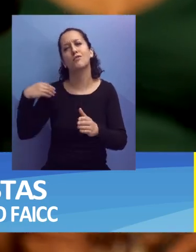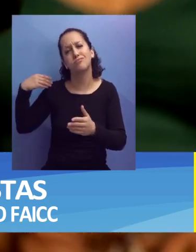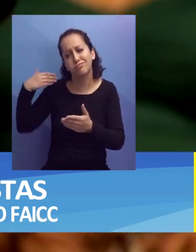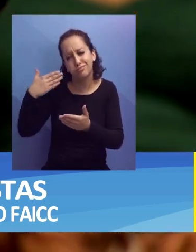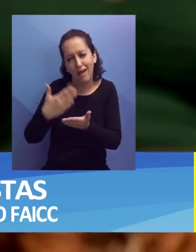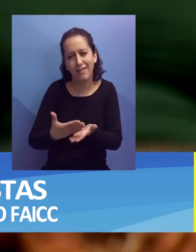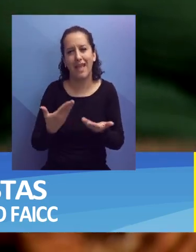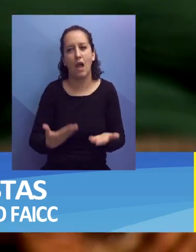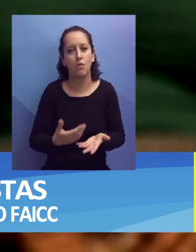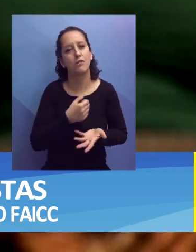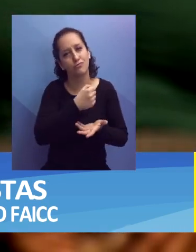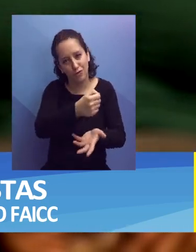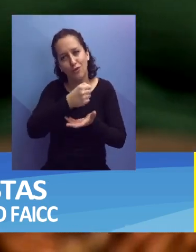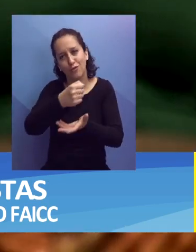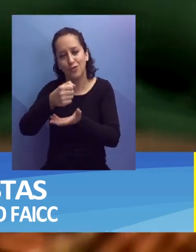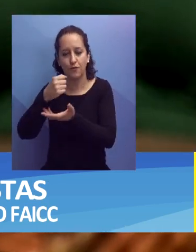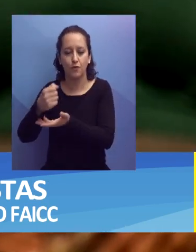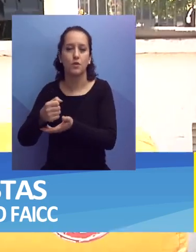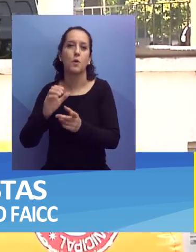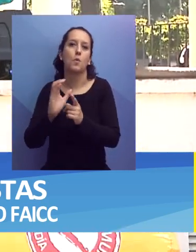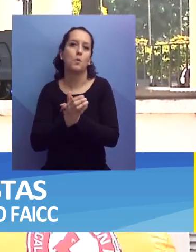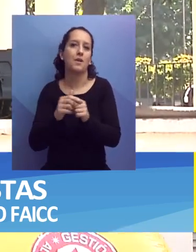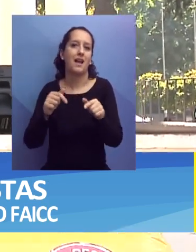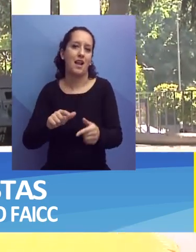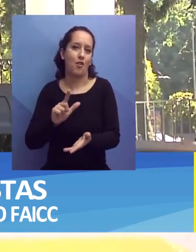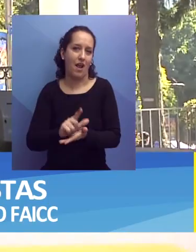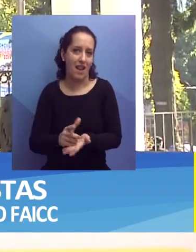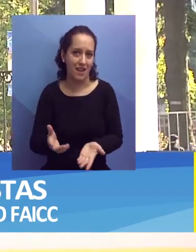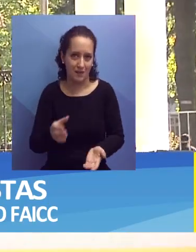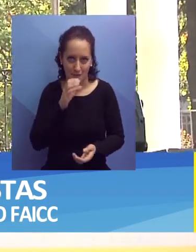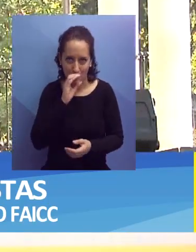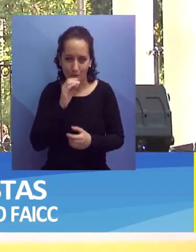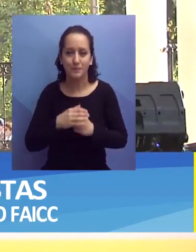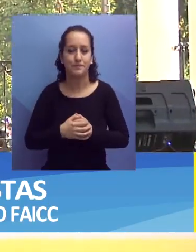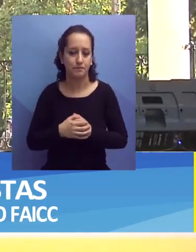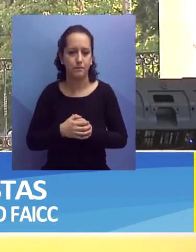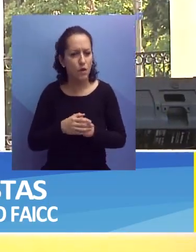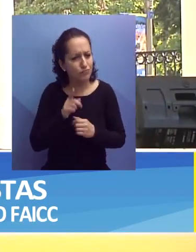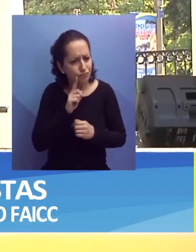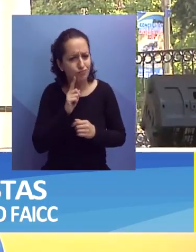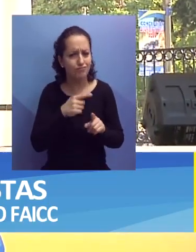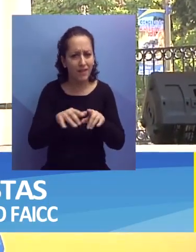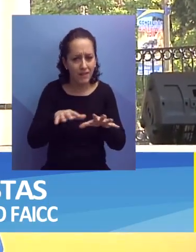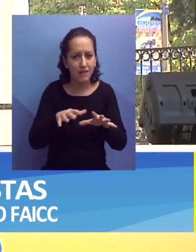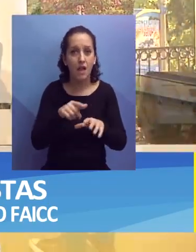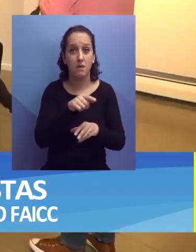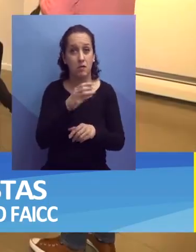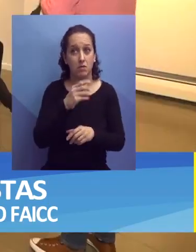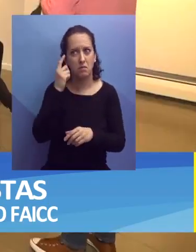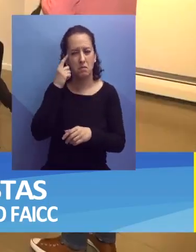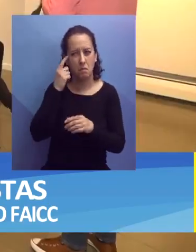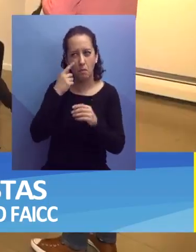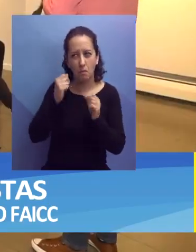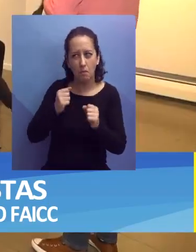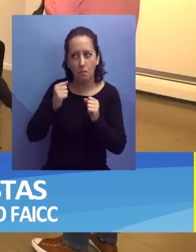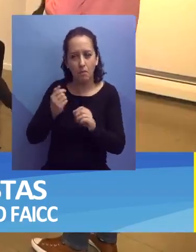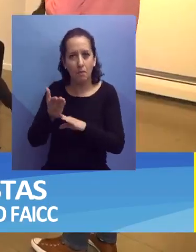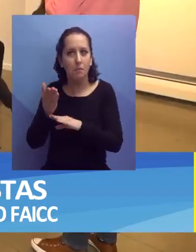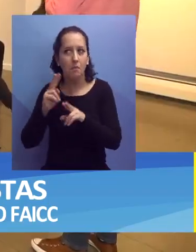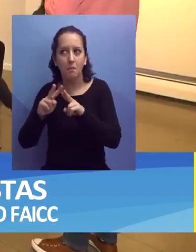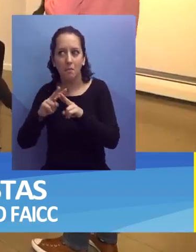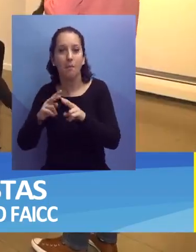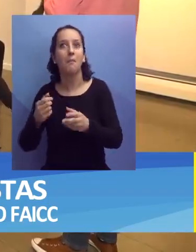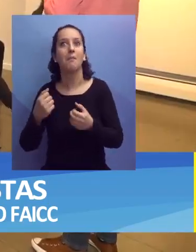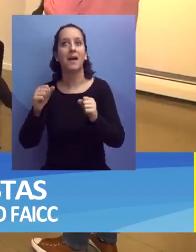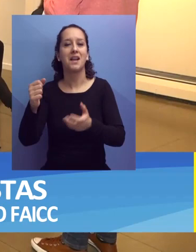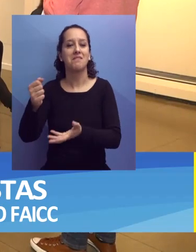350 proyectos culturales locales, fortaleciendo de esta manera el sector creativo de la comuna, que ven en estos fondos un impulso